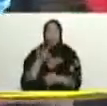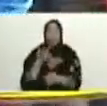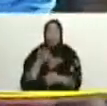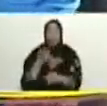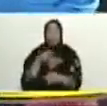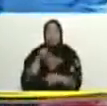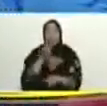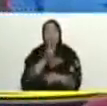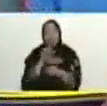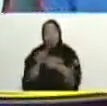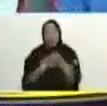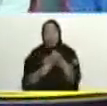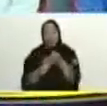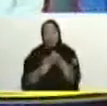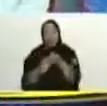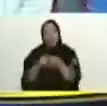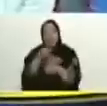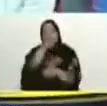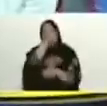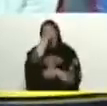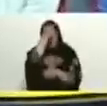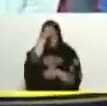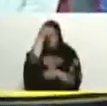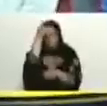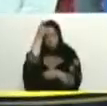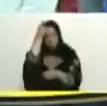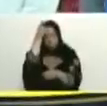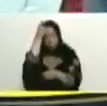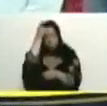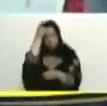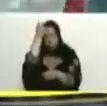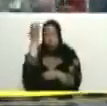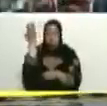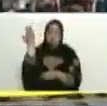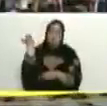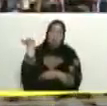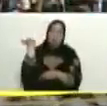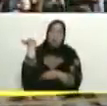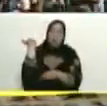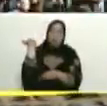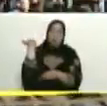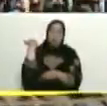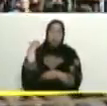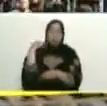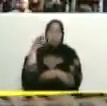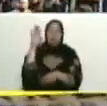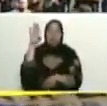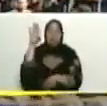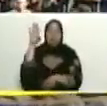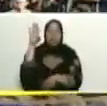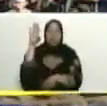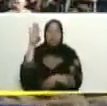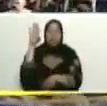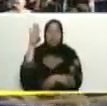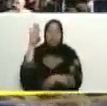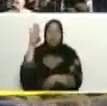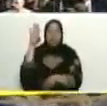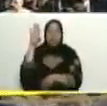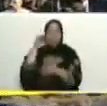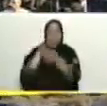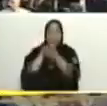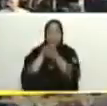el vicepresidente ejecutivo Diosdado Cabello Rondón, para entonces, fue juramentado por el